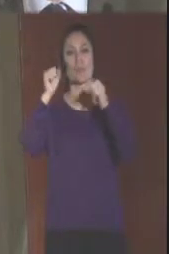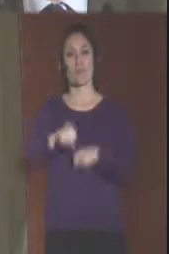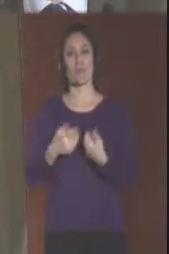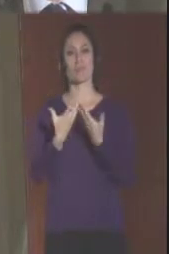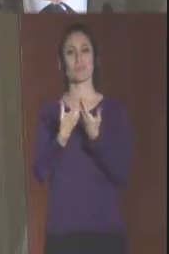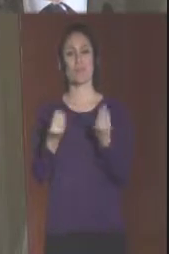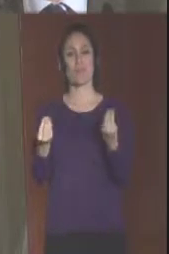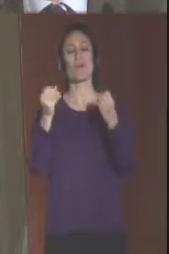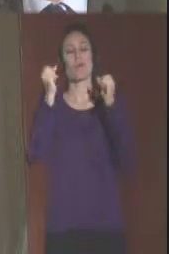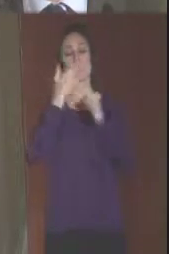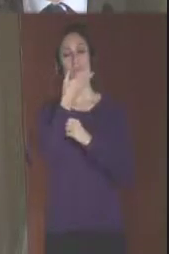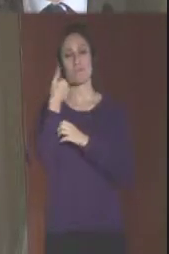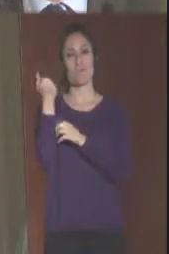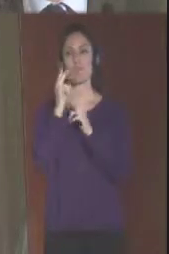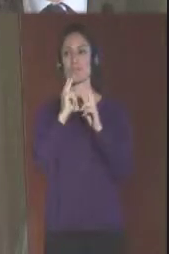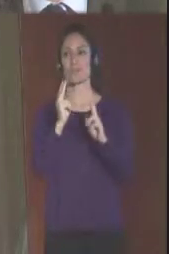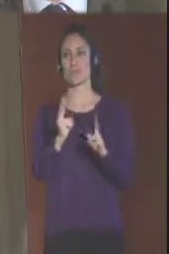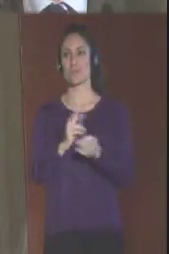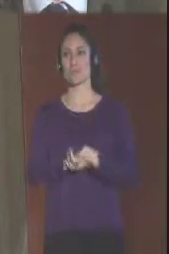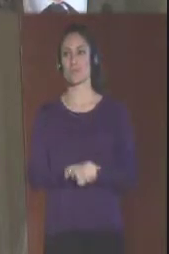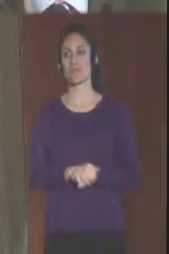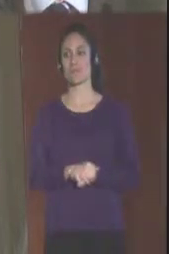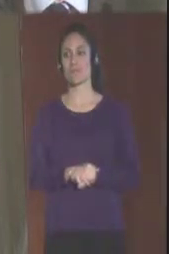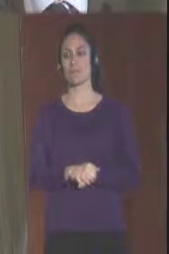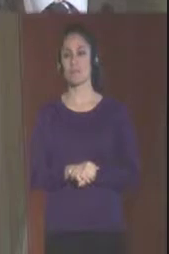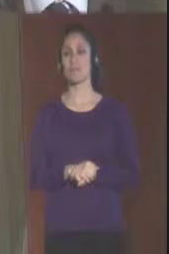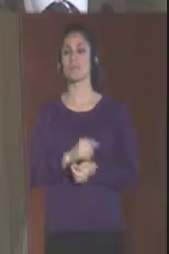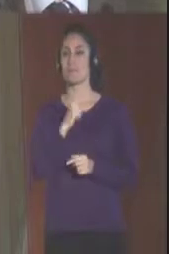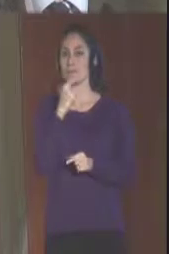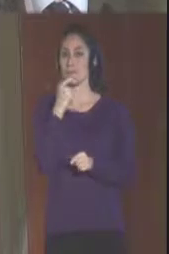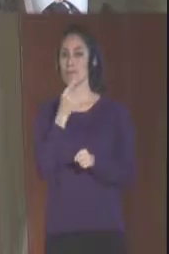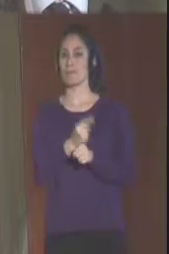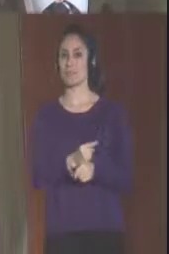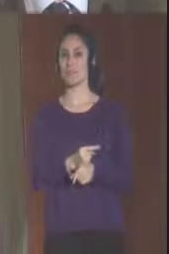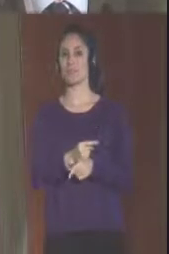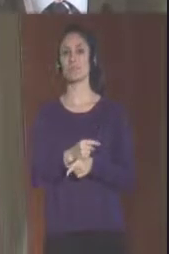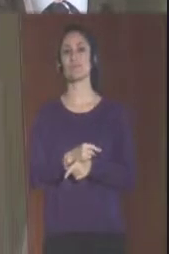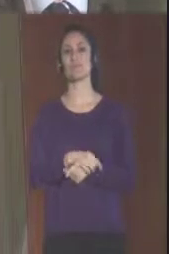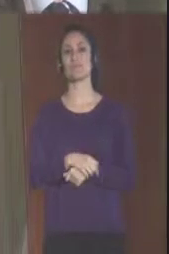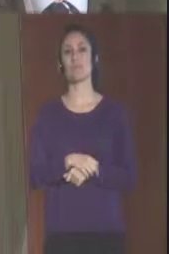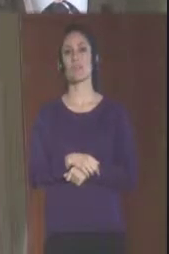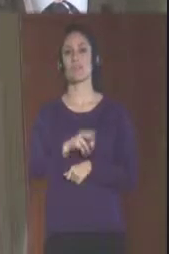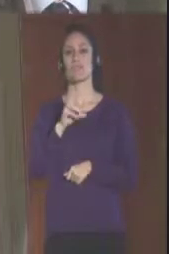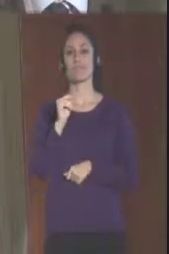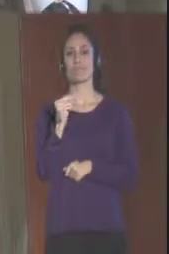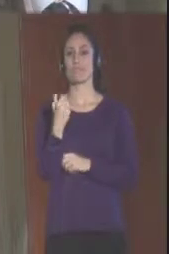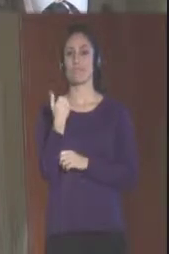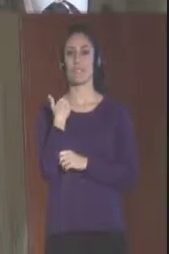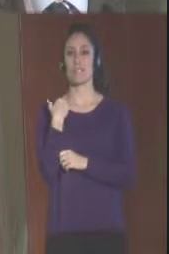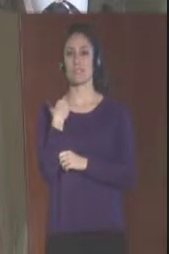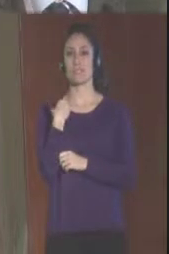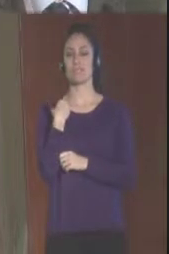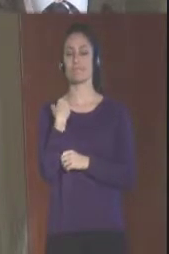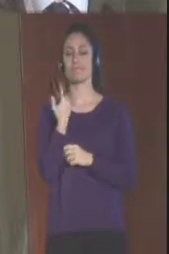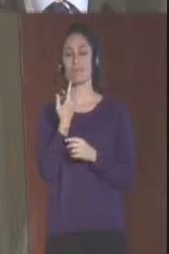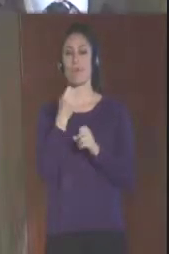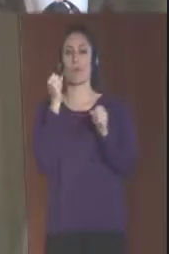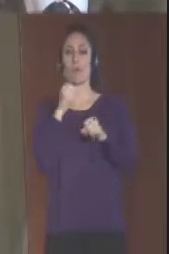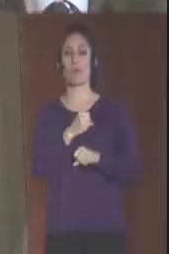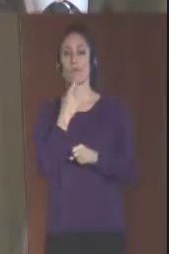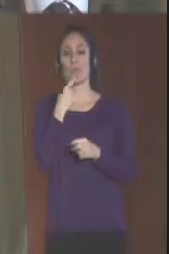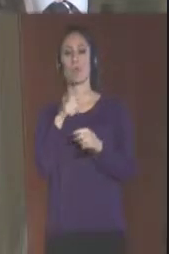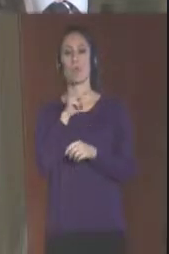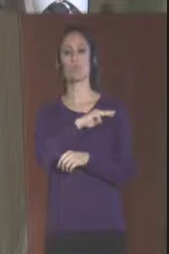obtienen mejores resultados. Y por ende, no tenemos esas grandes catástrofes en